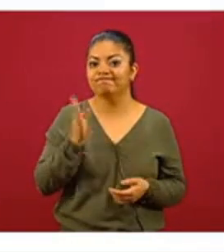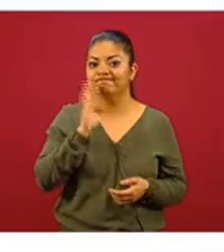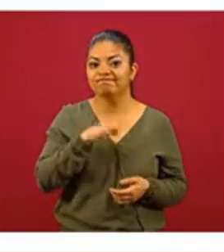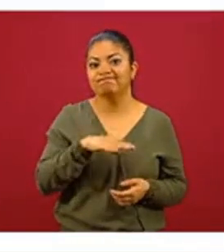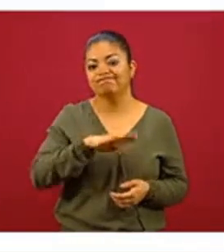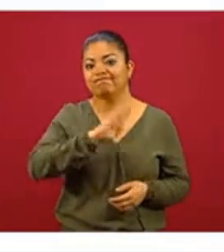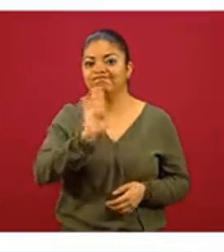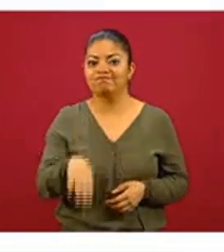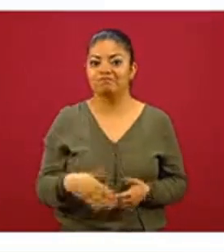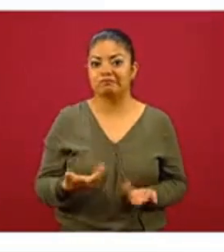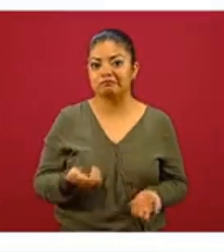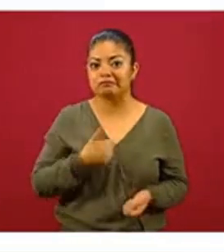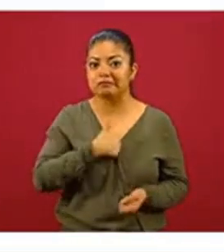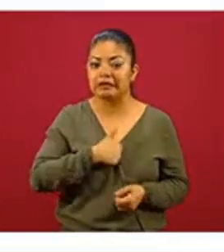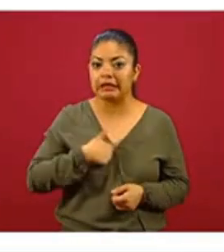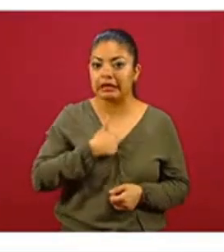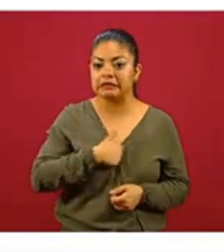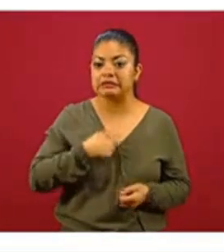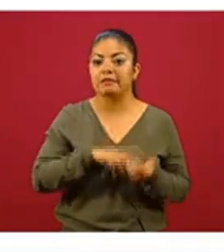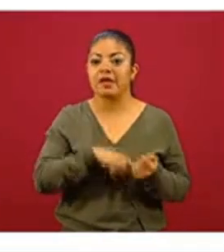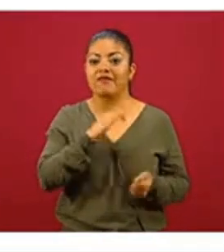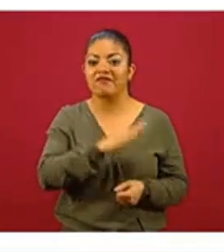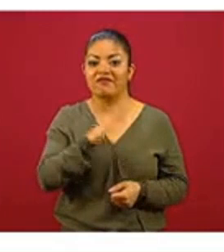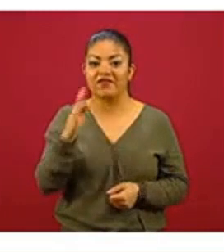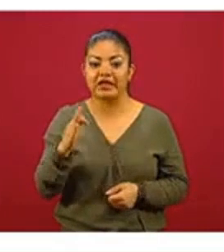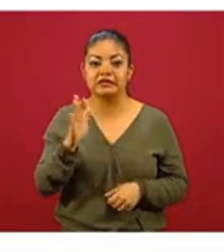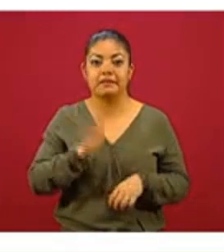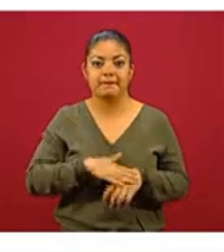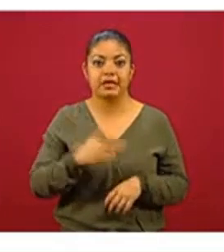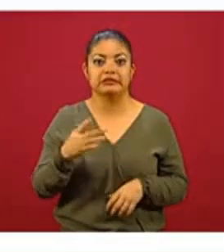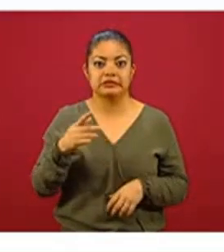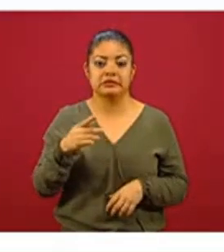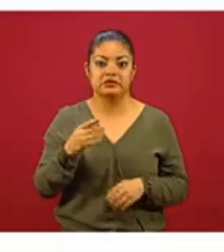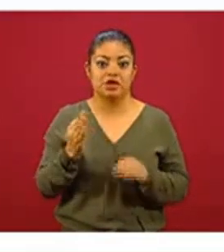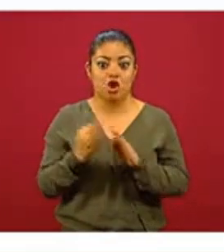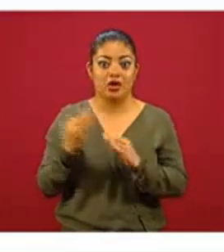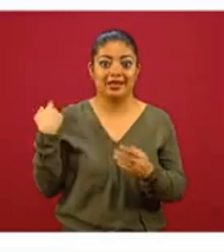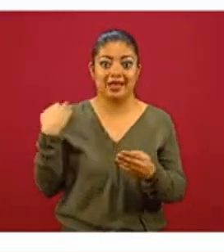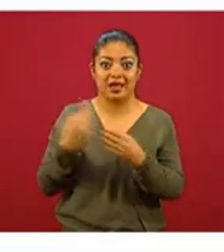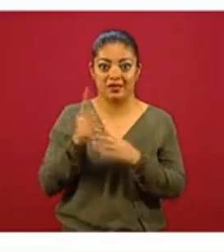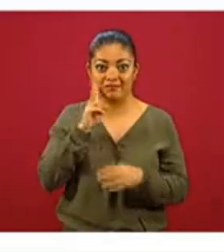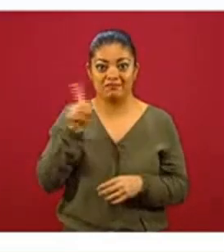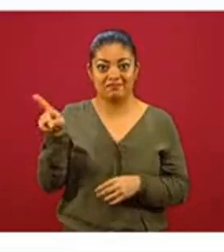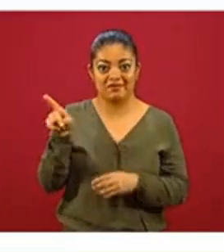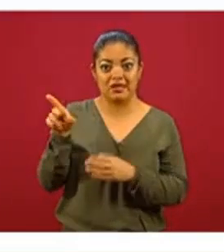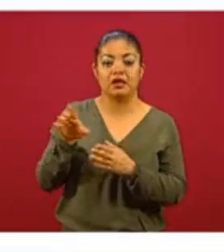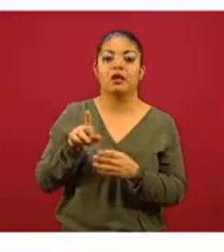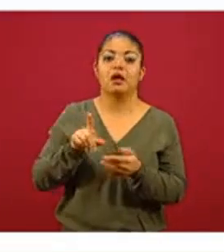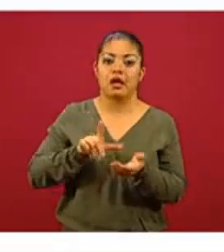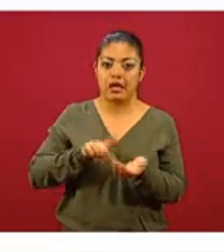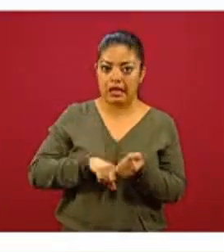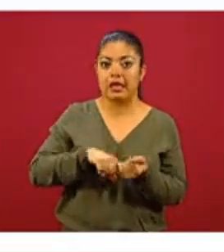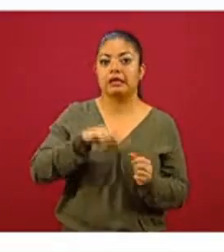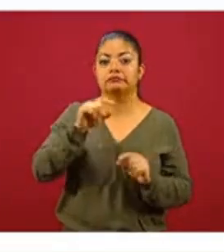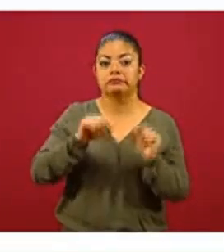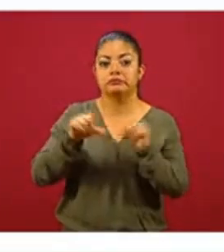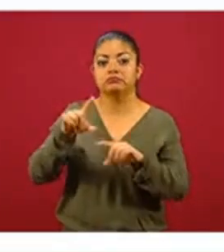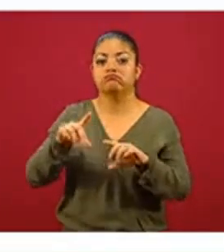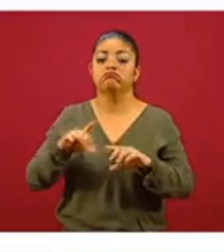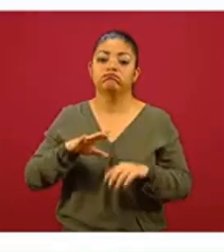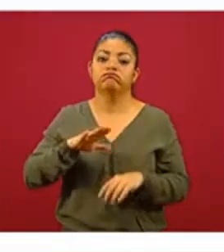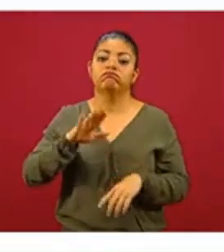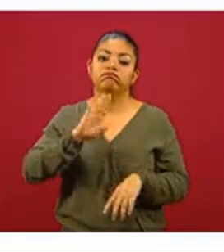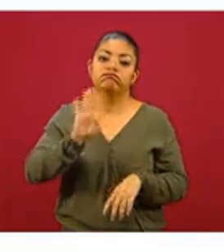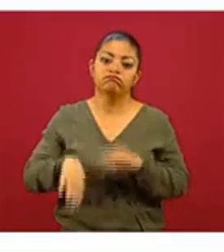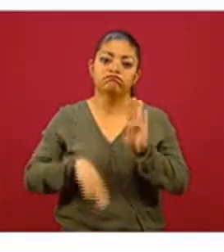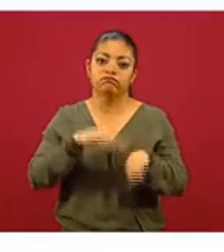hecho en calendarios o fechas más recientes y siempre tenemos un conjunto de personas que lamentablemente perdieron